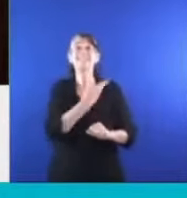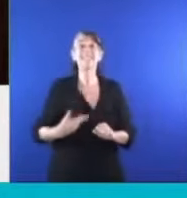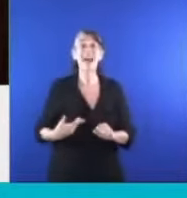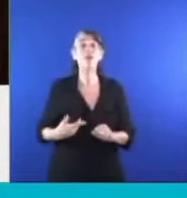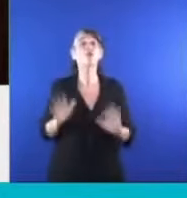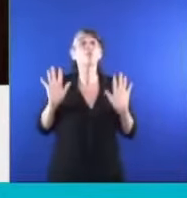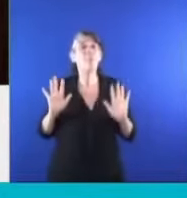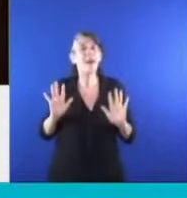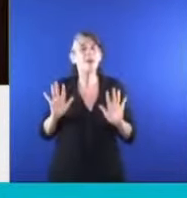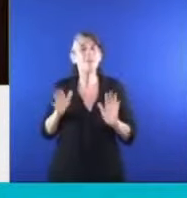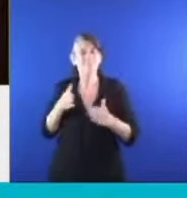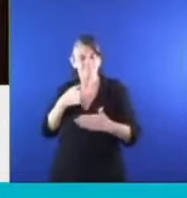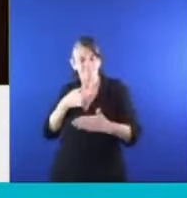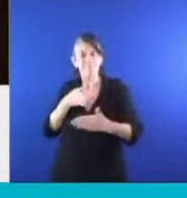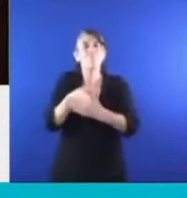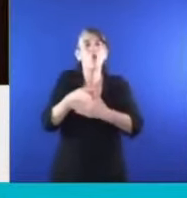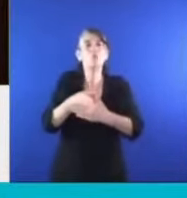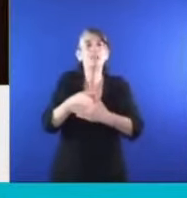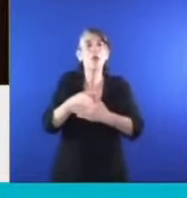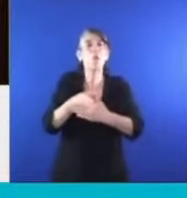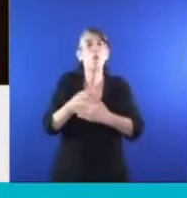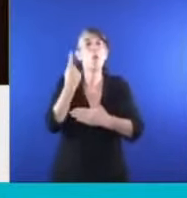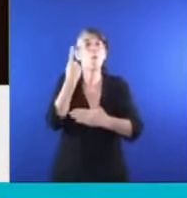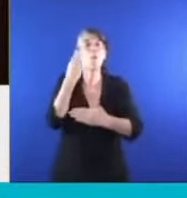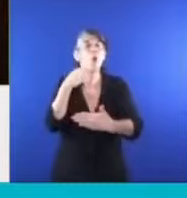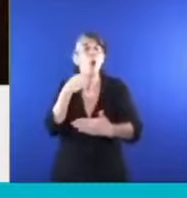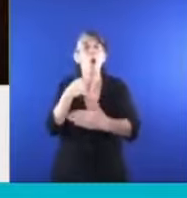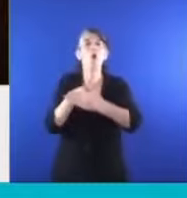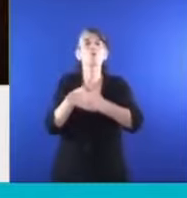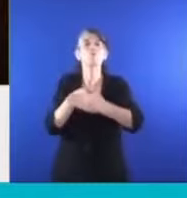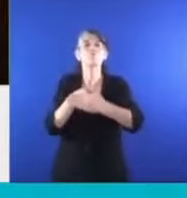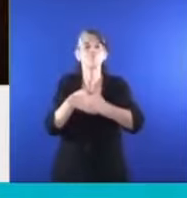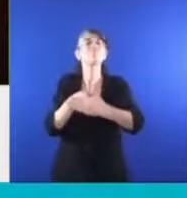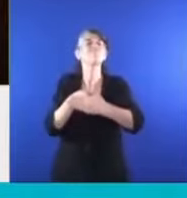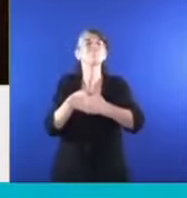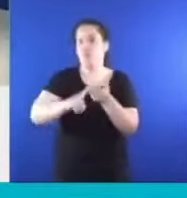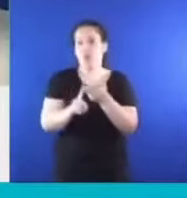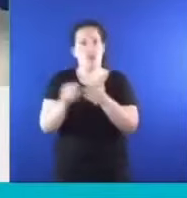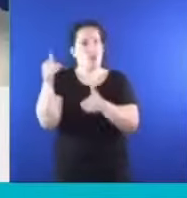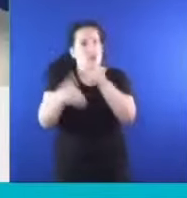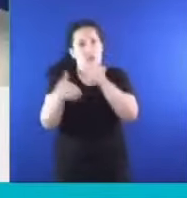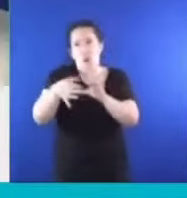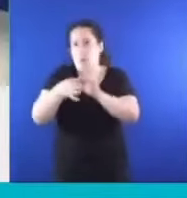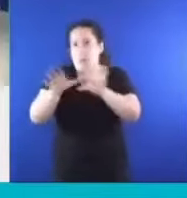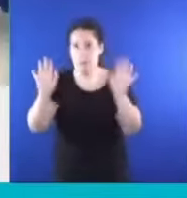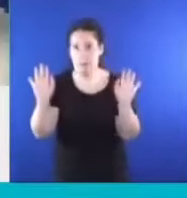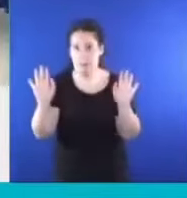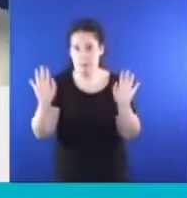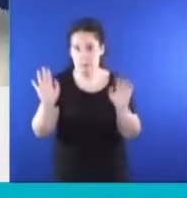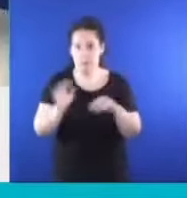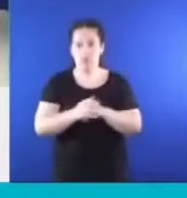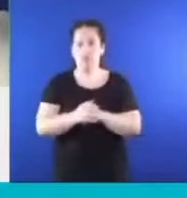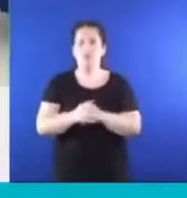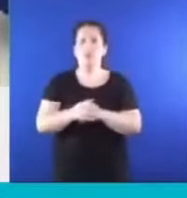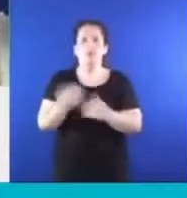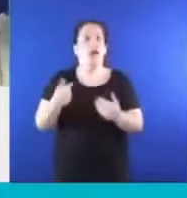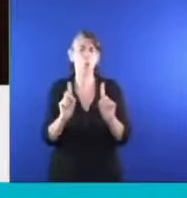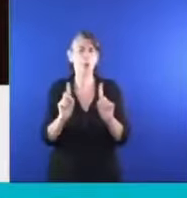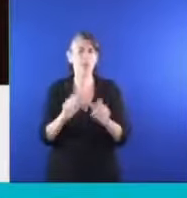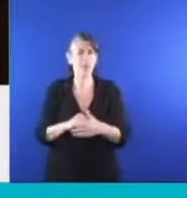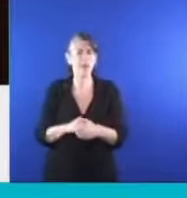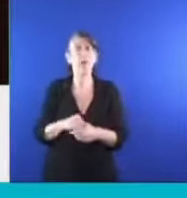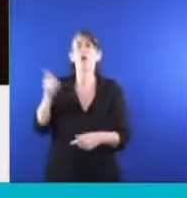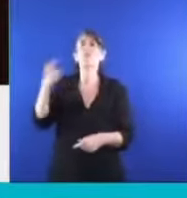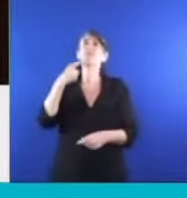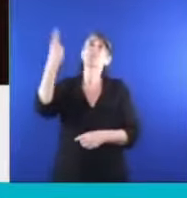con un primer y determinante obstáculo, ni más ni menos que nuestra Constitución Nacional. Por más que crea que es portador de un